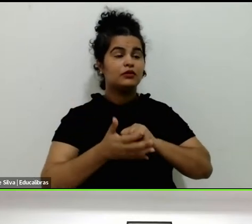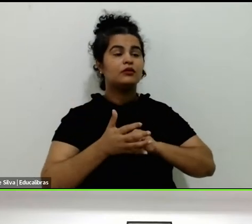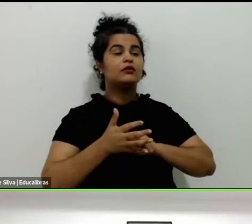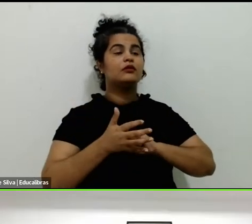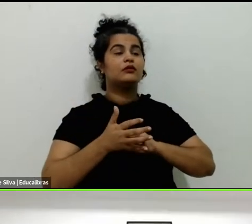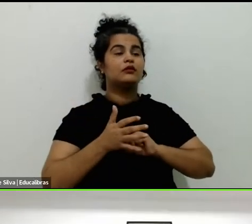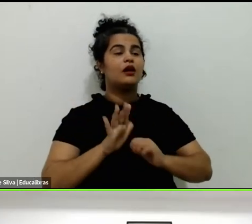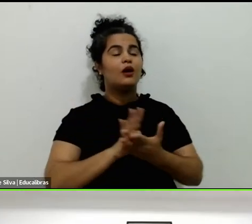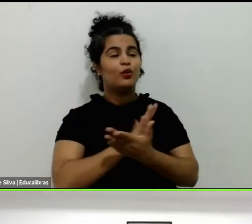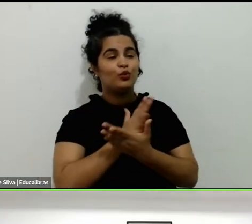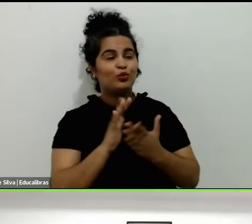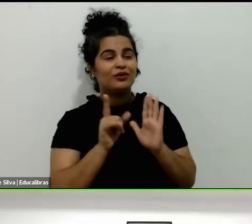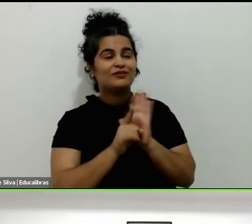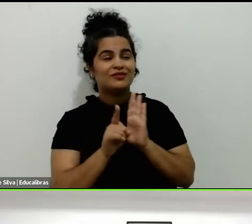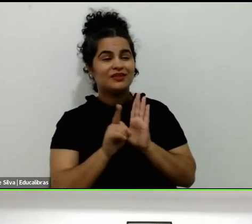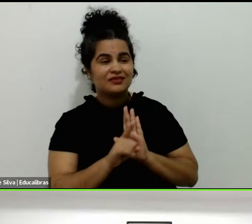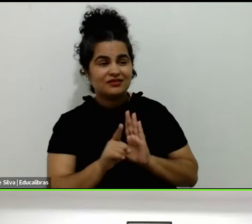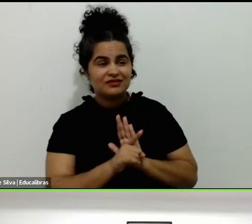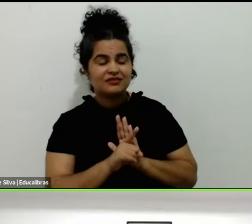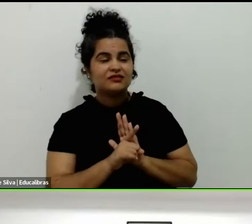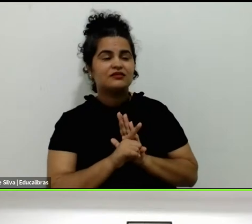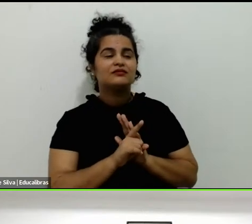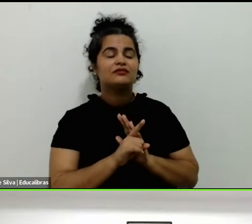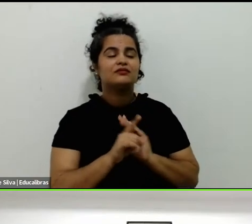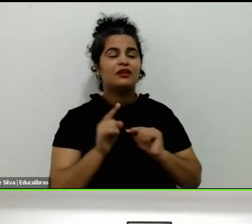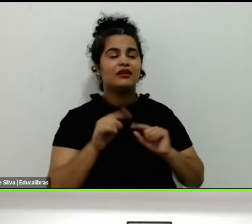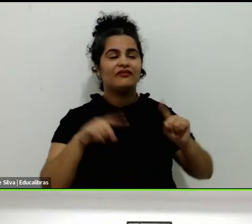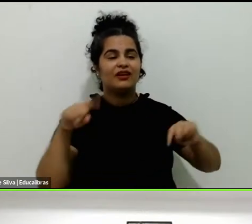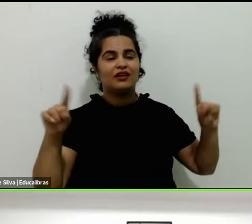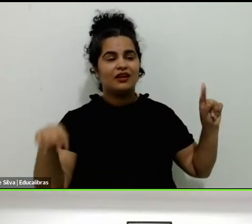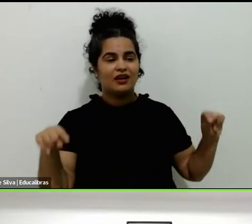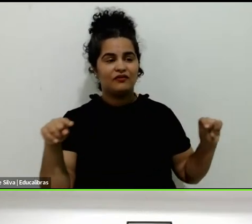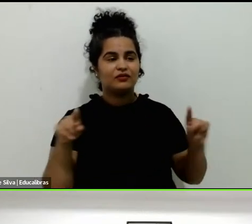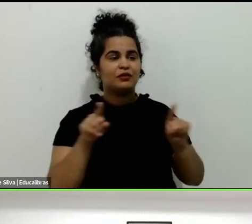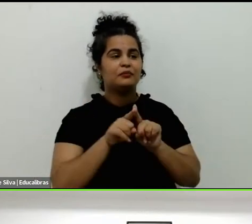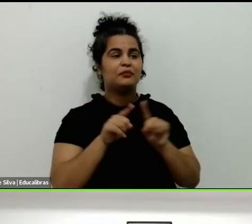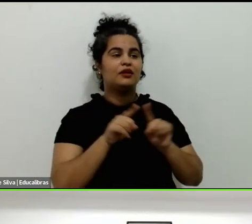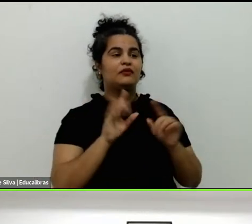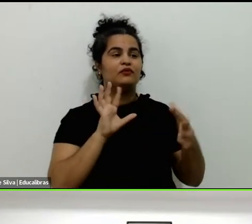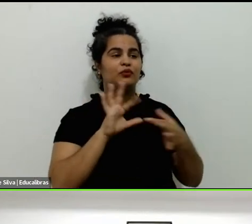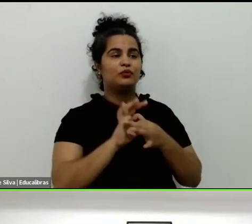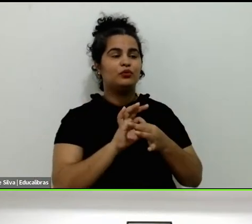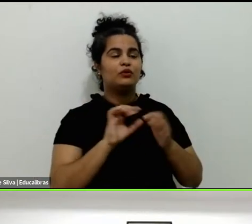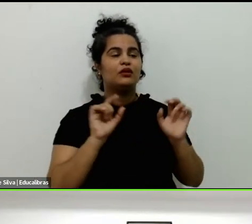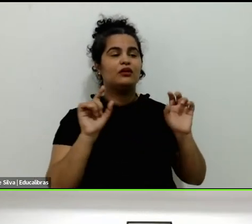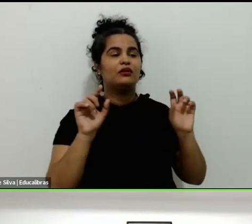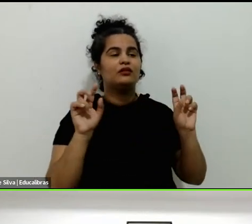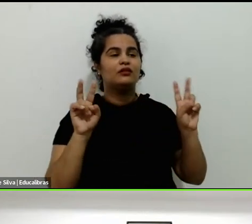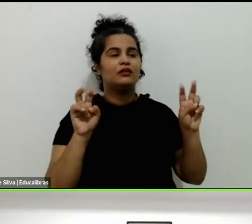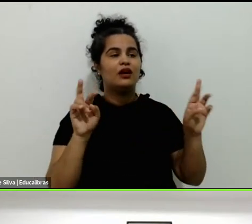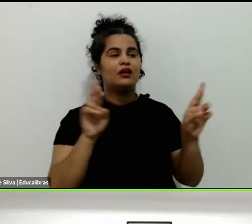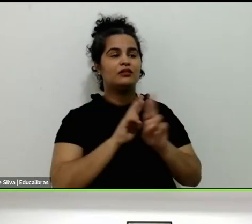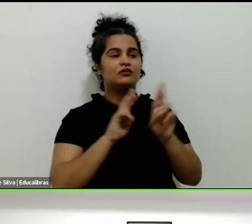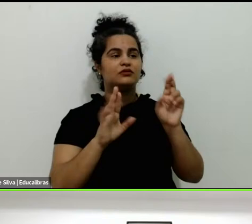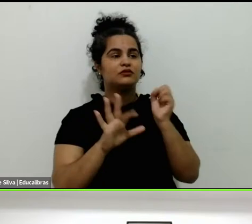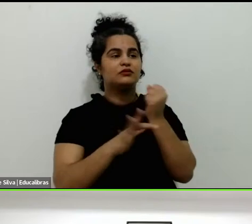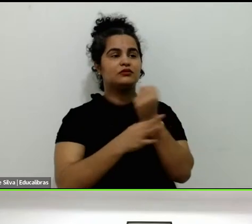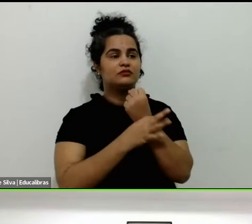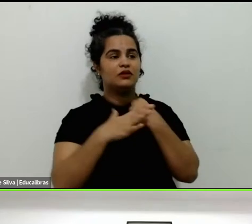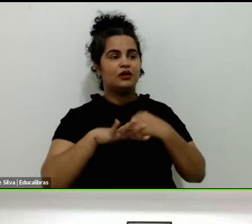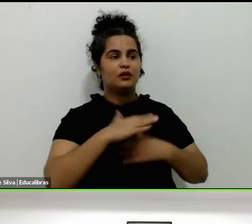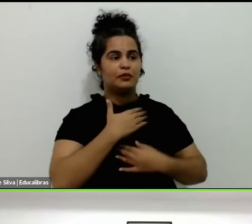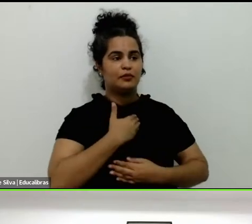otras variables tienen también que ver con la seguridad en el espacio público, las